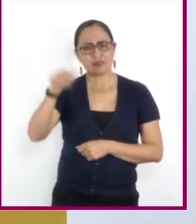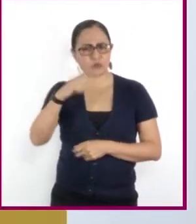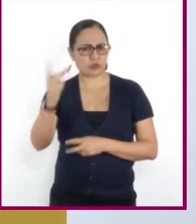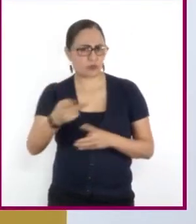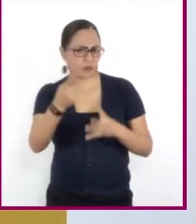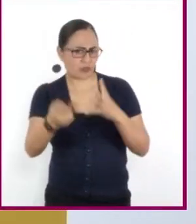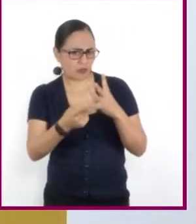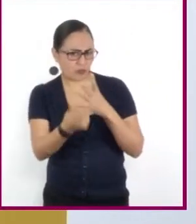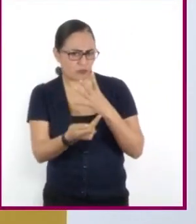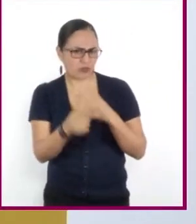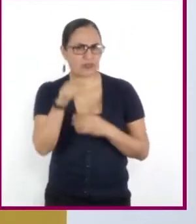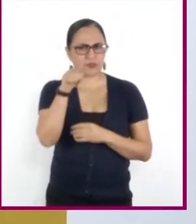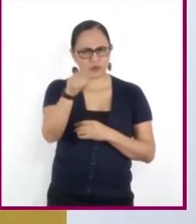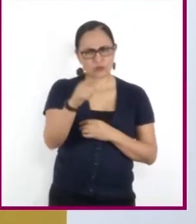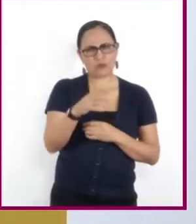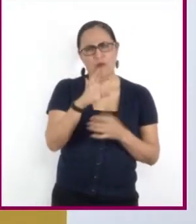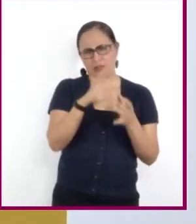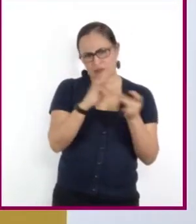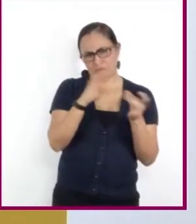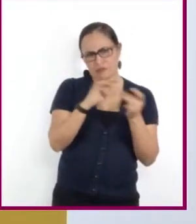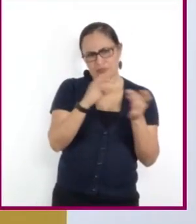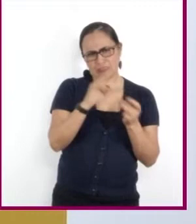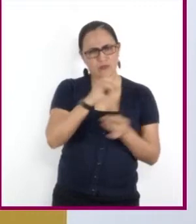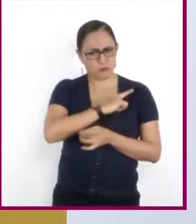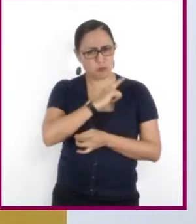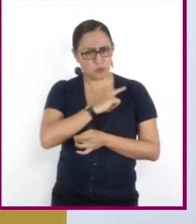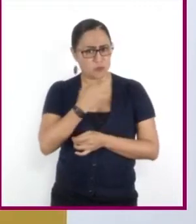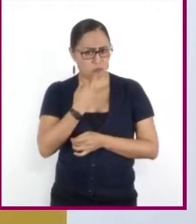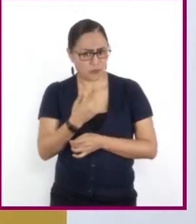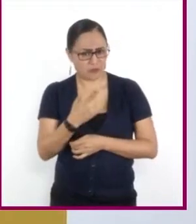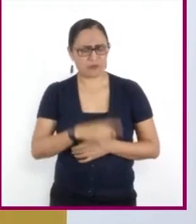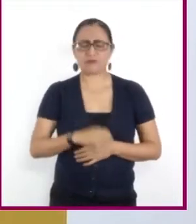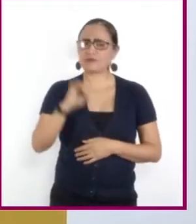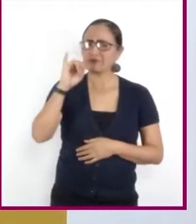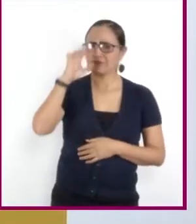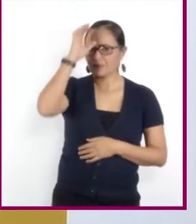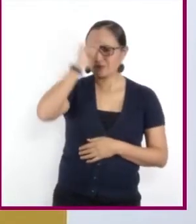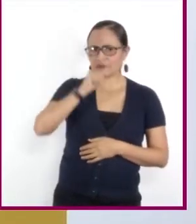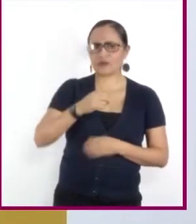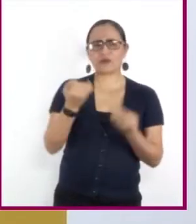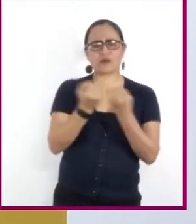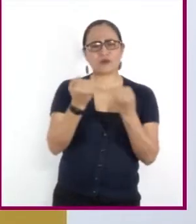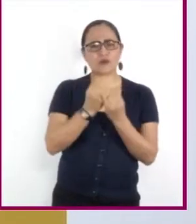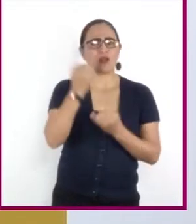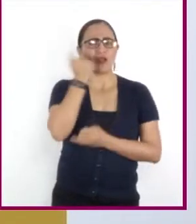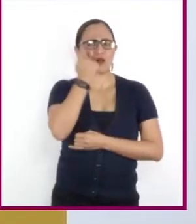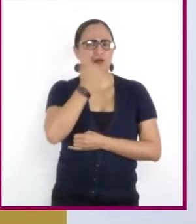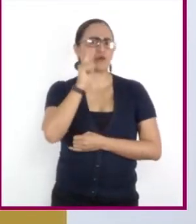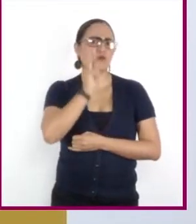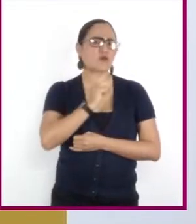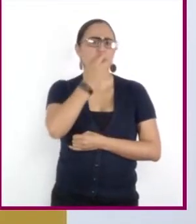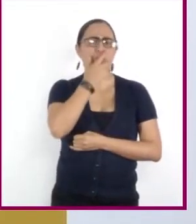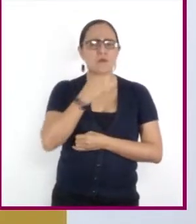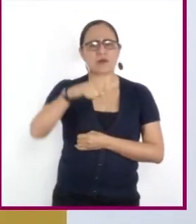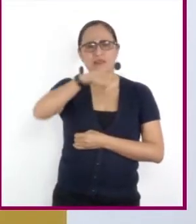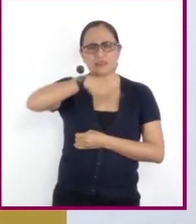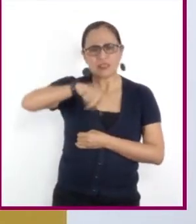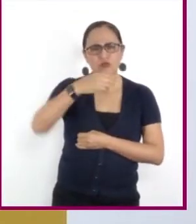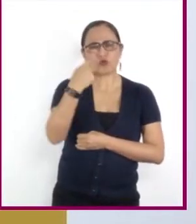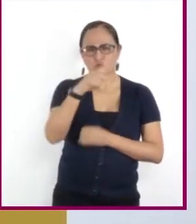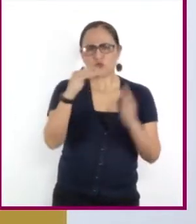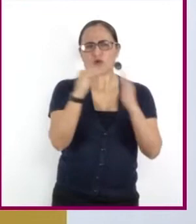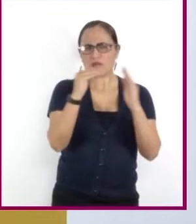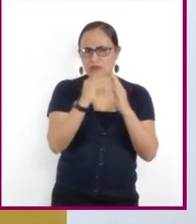¿Te parece si tú mismo lo explicas? Claro que sí, maestra. También invito a las alumnas y alumnos a que lo intenten en su casa